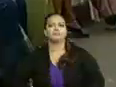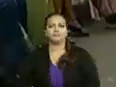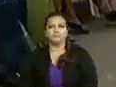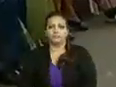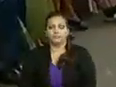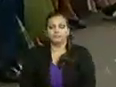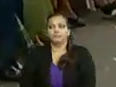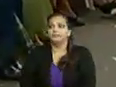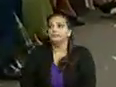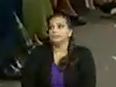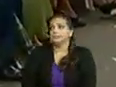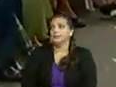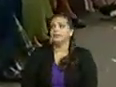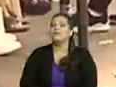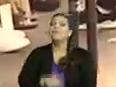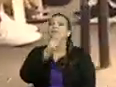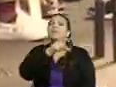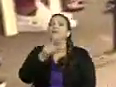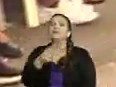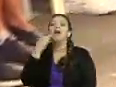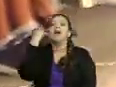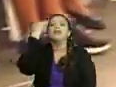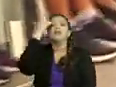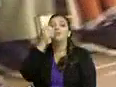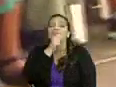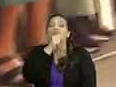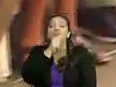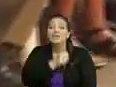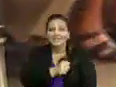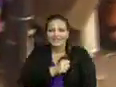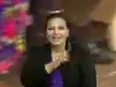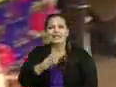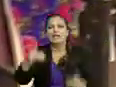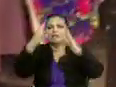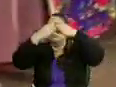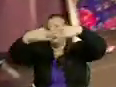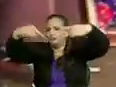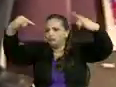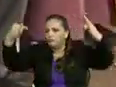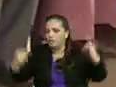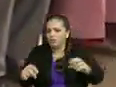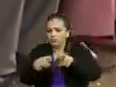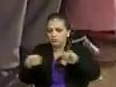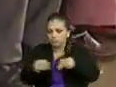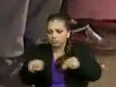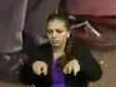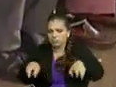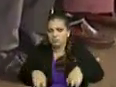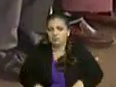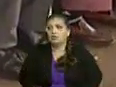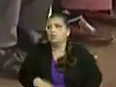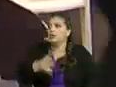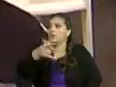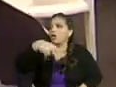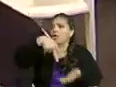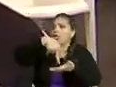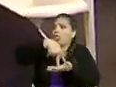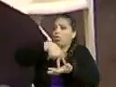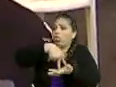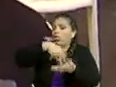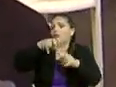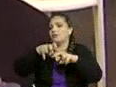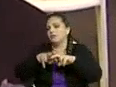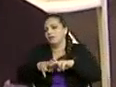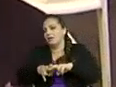las personas de la tercera edad, se colocaron carpas con sillas. Estaba esperando 3 horas, parada y sentada, un